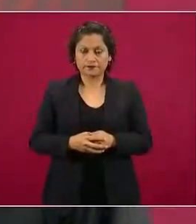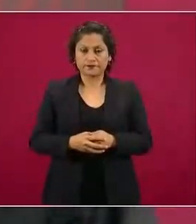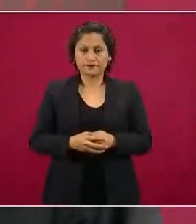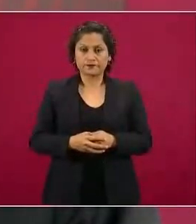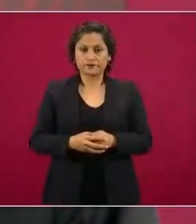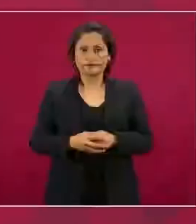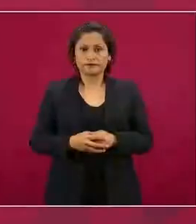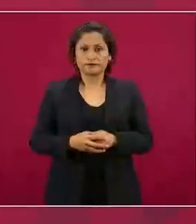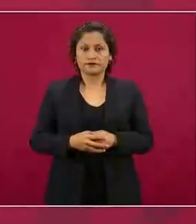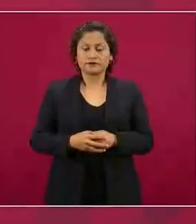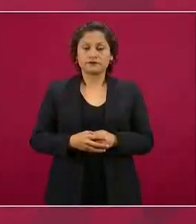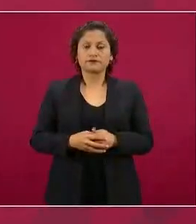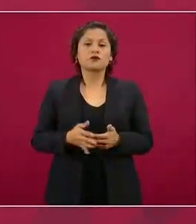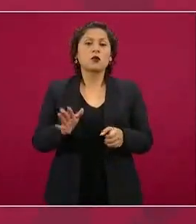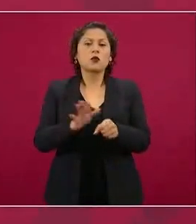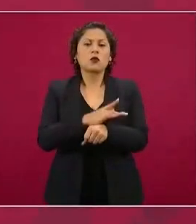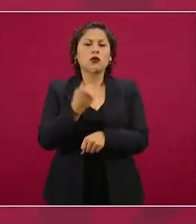Porque son muestras